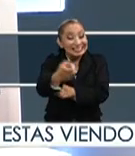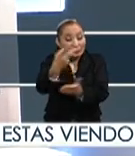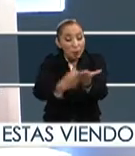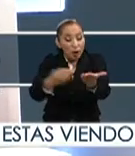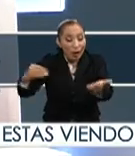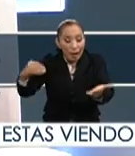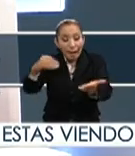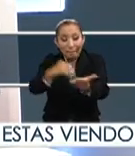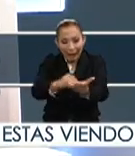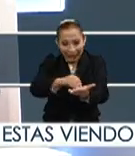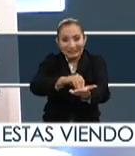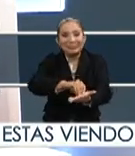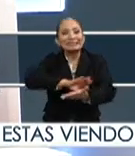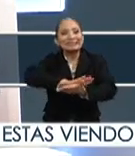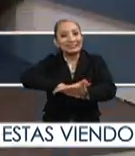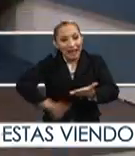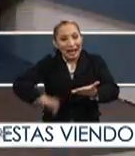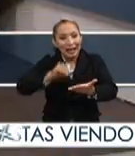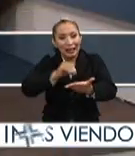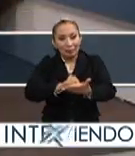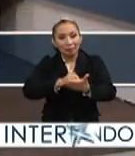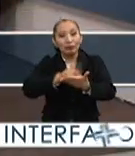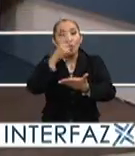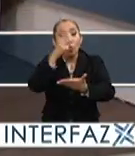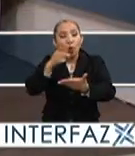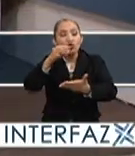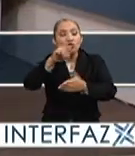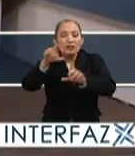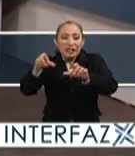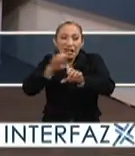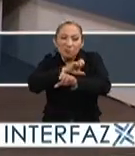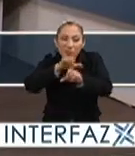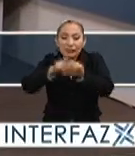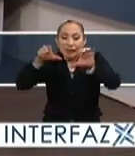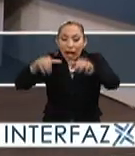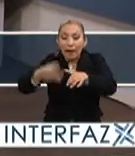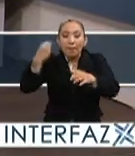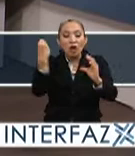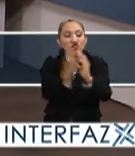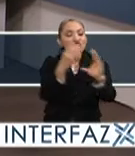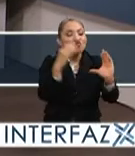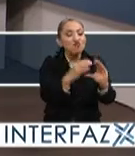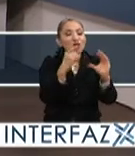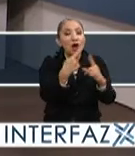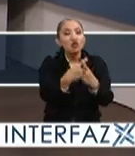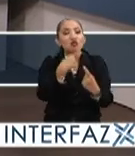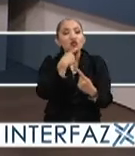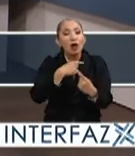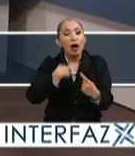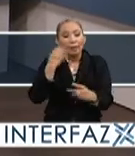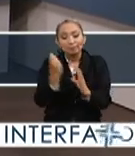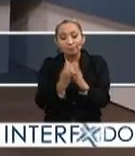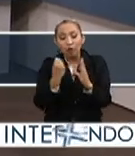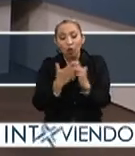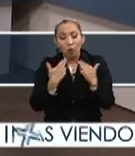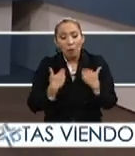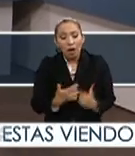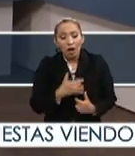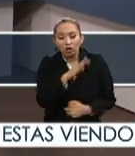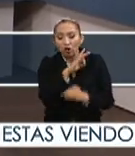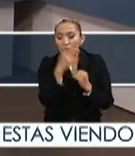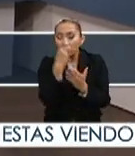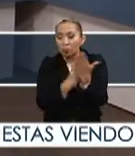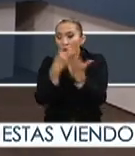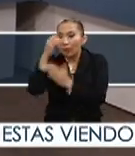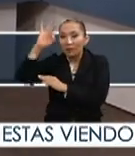plan se le ha puesto un módulo especial en formación Cruz Roja, formación humanitaria, que lleva todos los